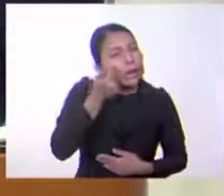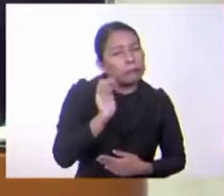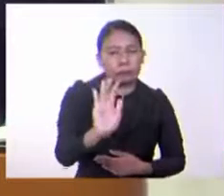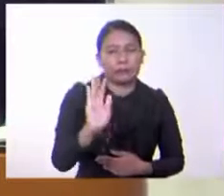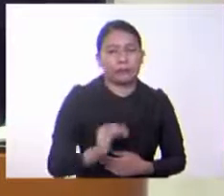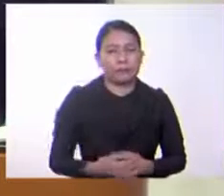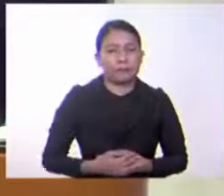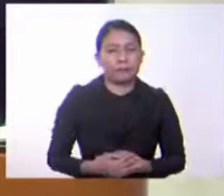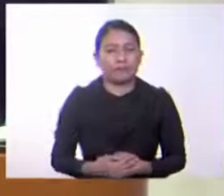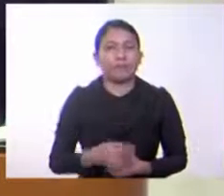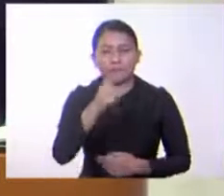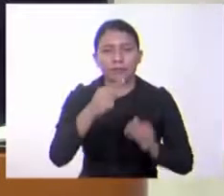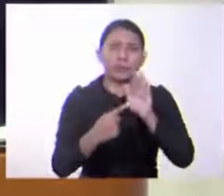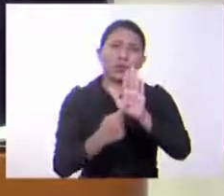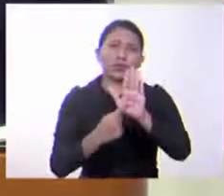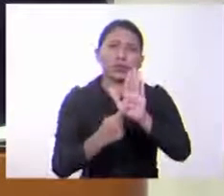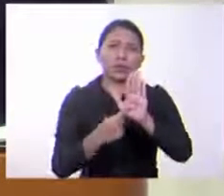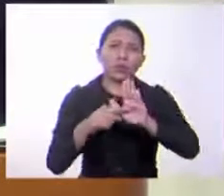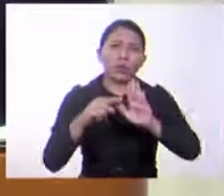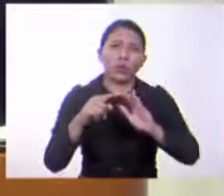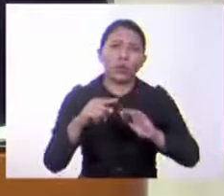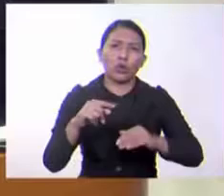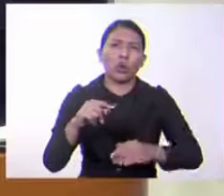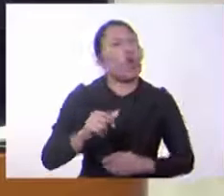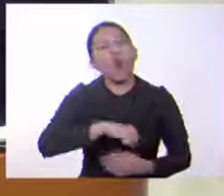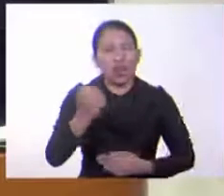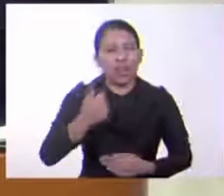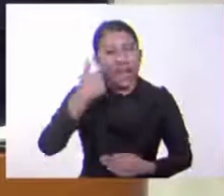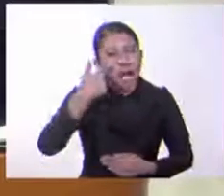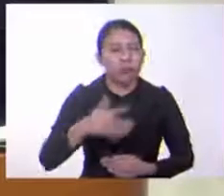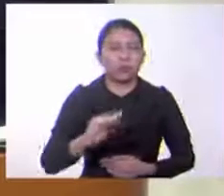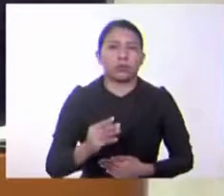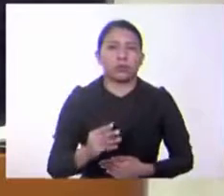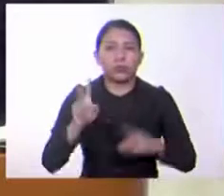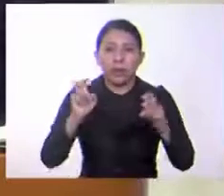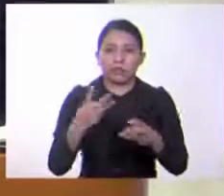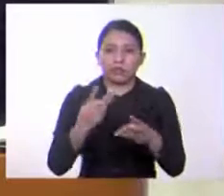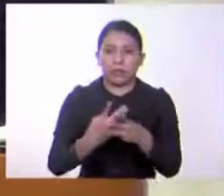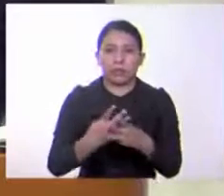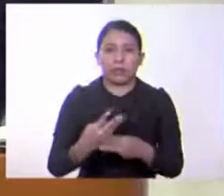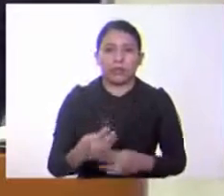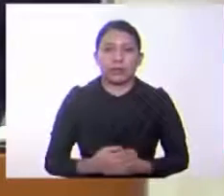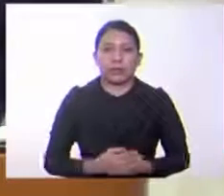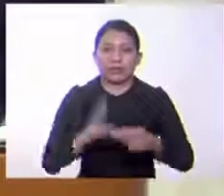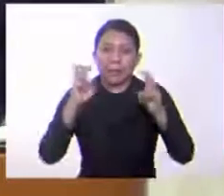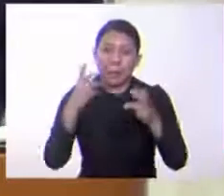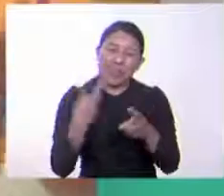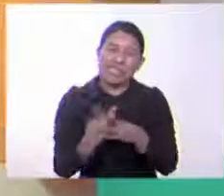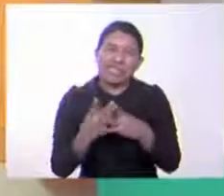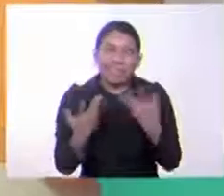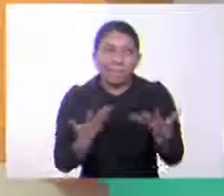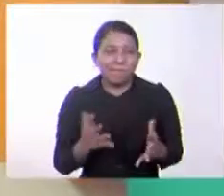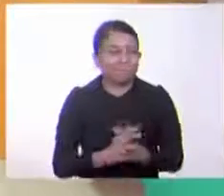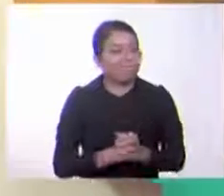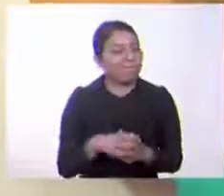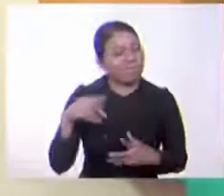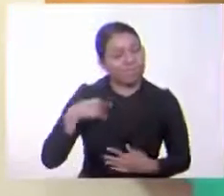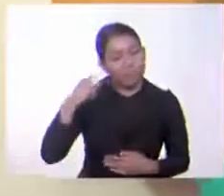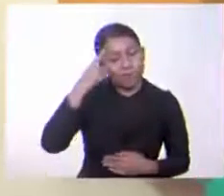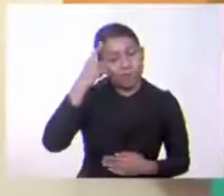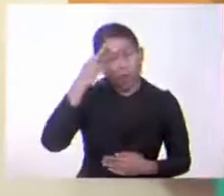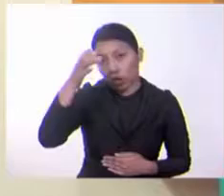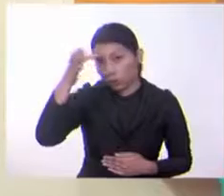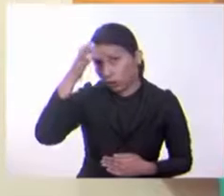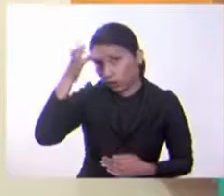parece si tú nos muestras un ejemplo para entrar en el calor matemático? En el calor matemático. Pienso en algunos